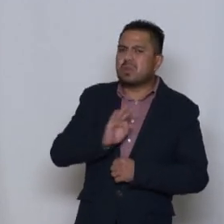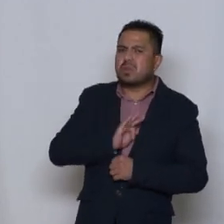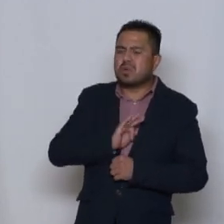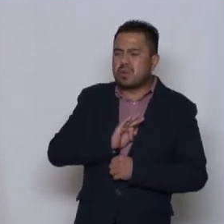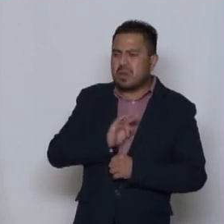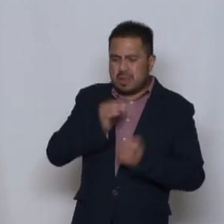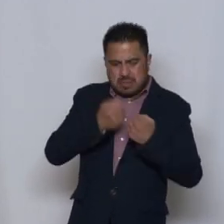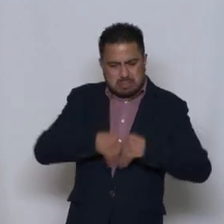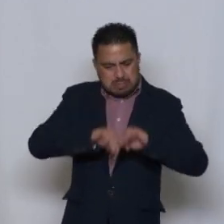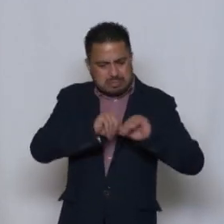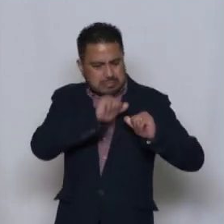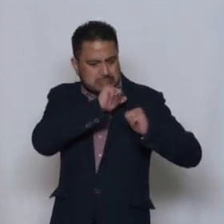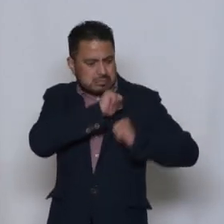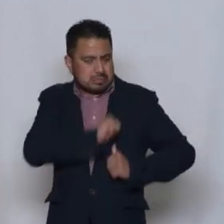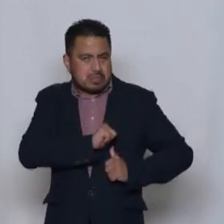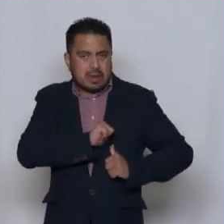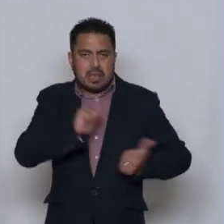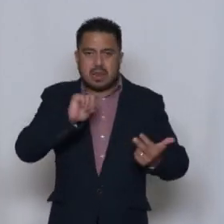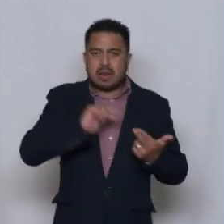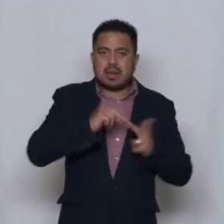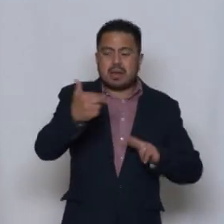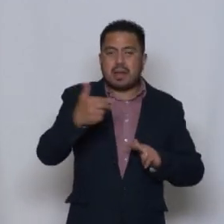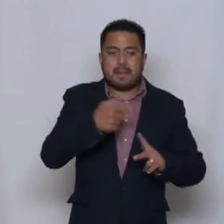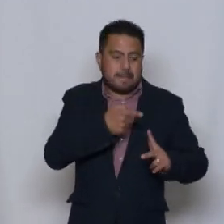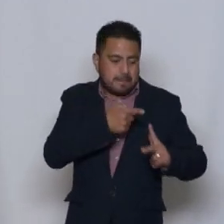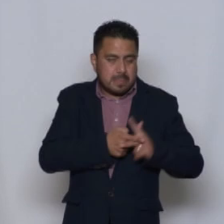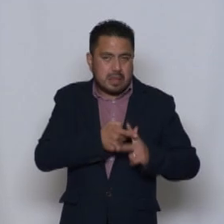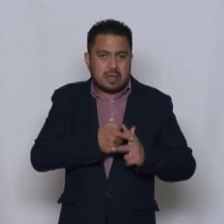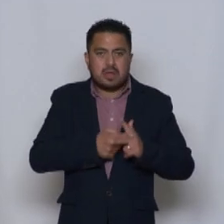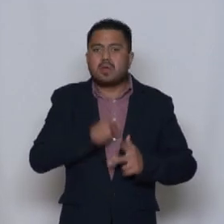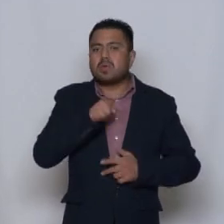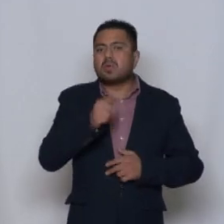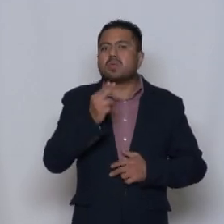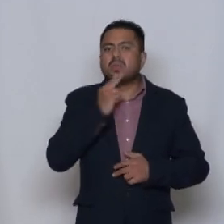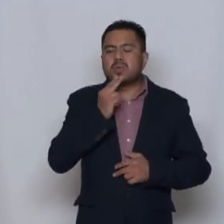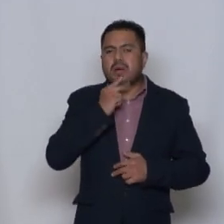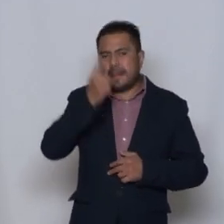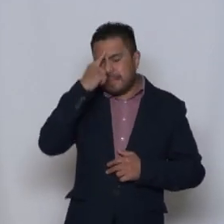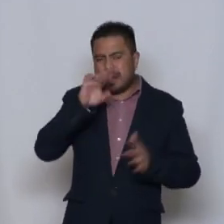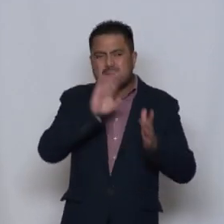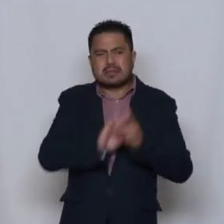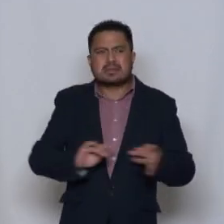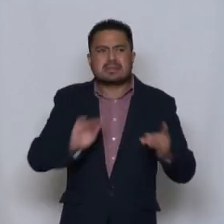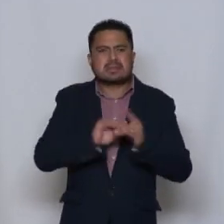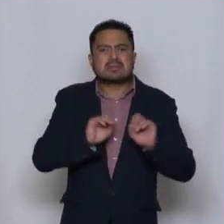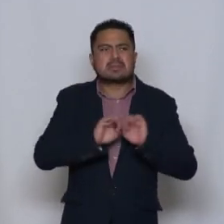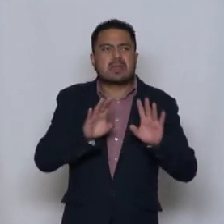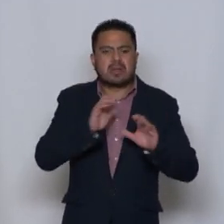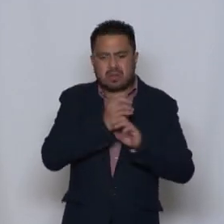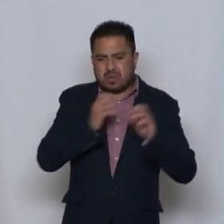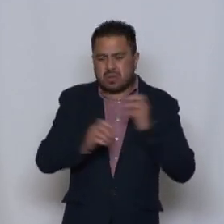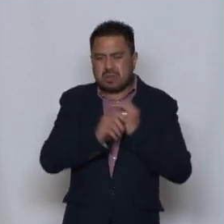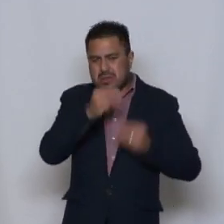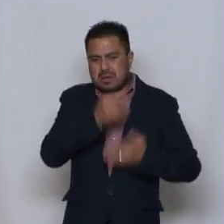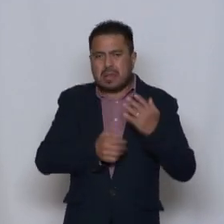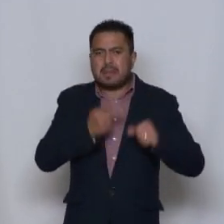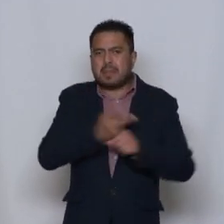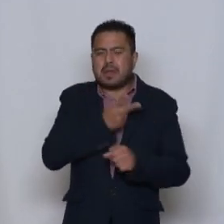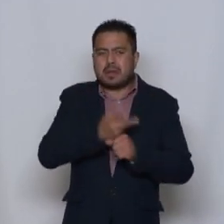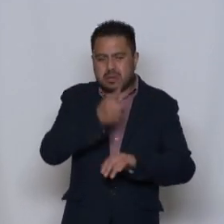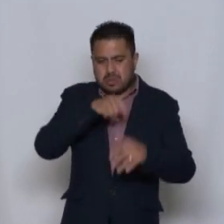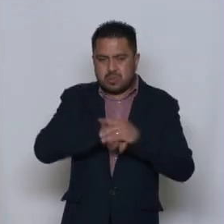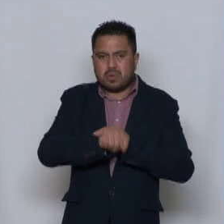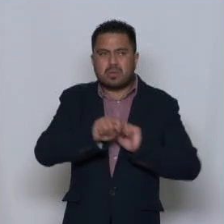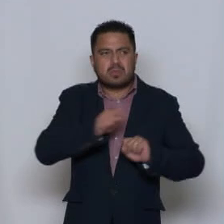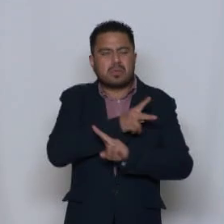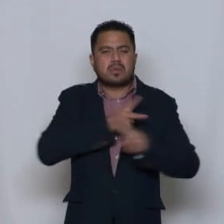son las principales relaciones matemáticas que utilizan para describir los fenómenos físicos que suceden en el túnel de